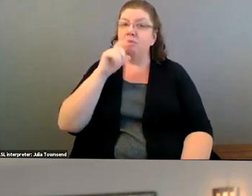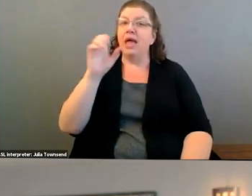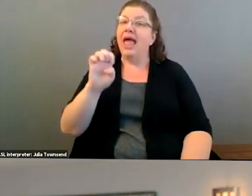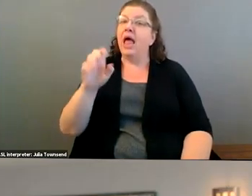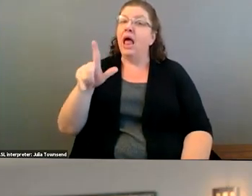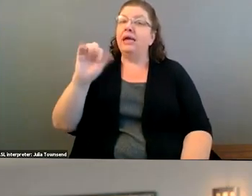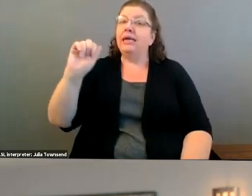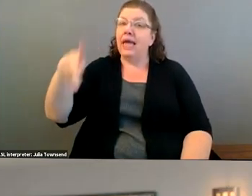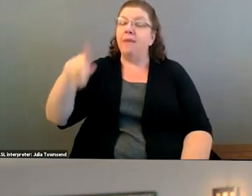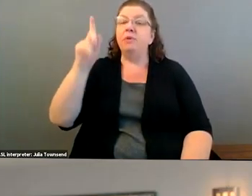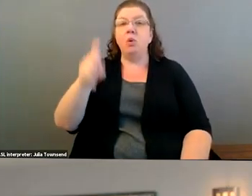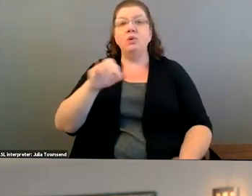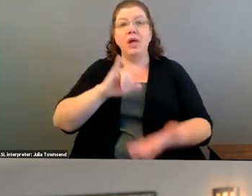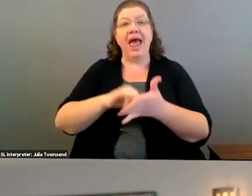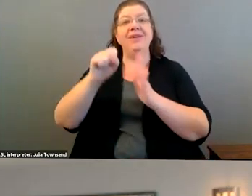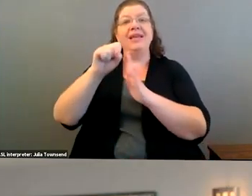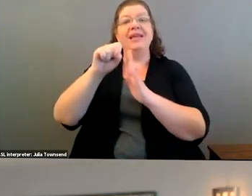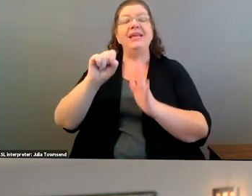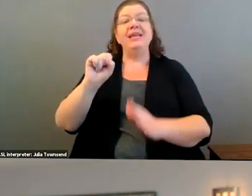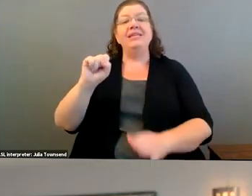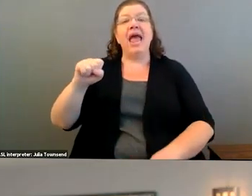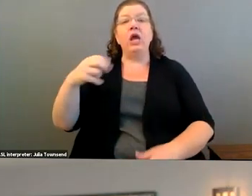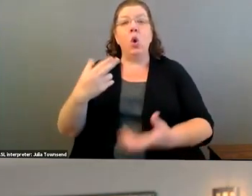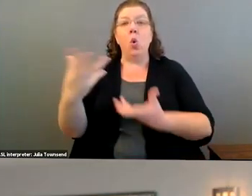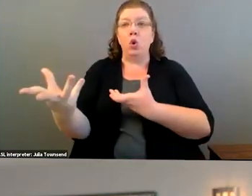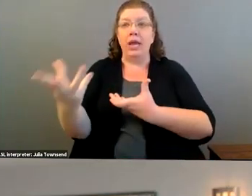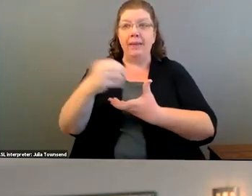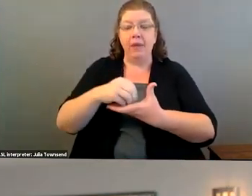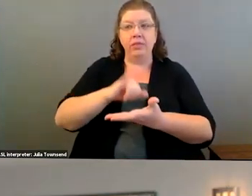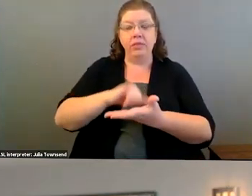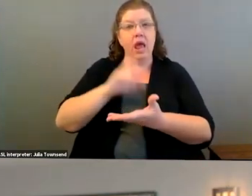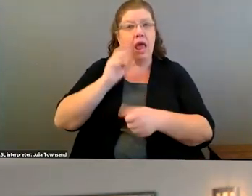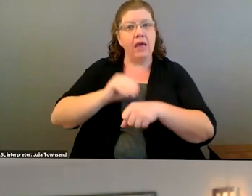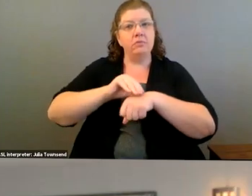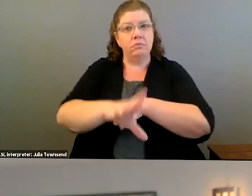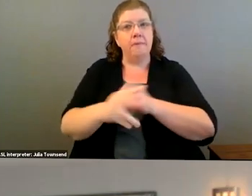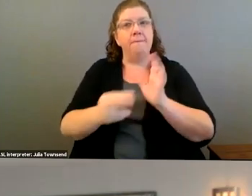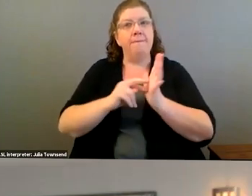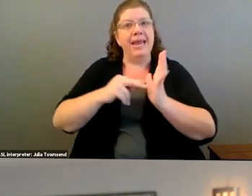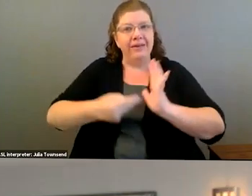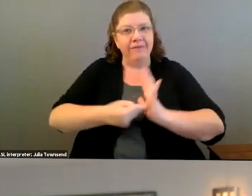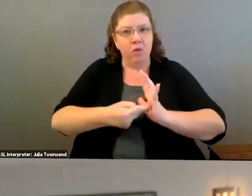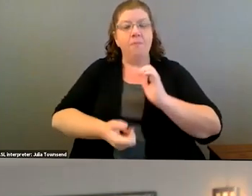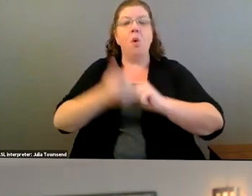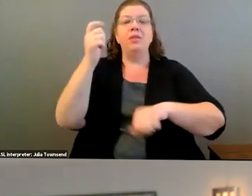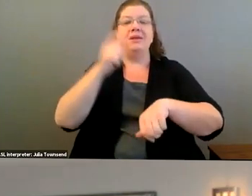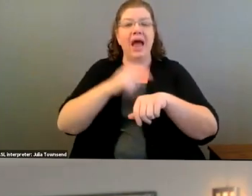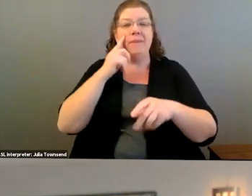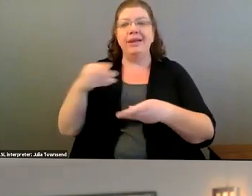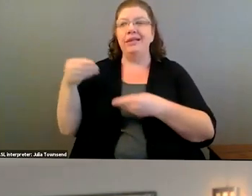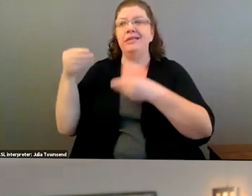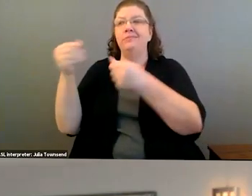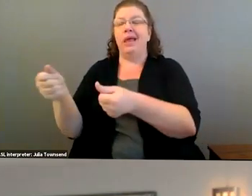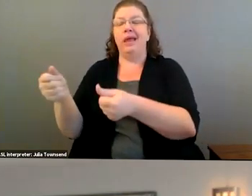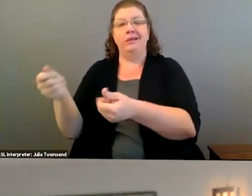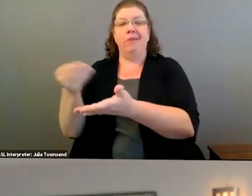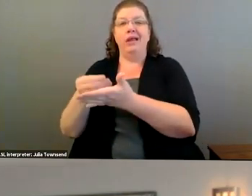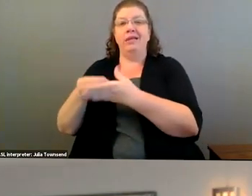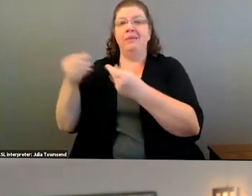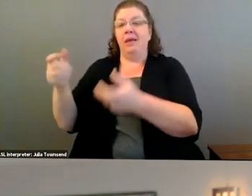de tener participación relevante de las partes interesadas y esto no fue relevante siento que el tiempo es utilizado por el